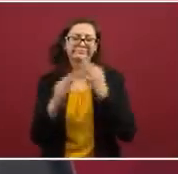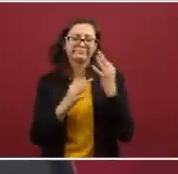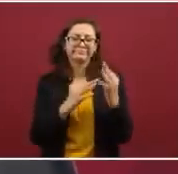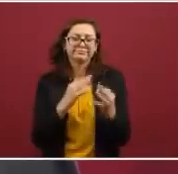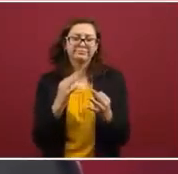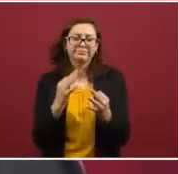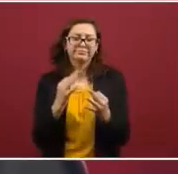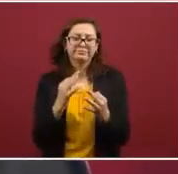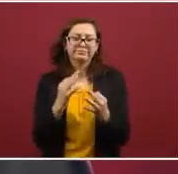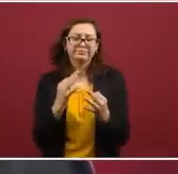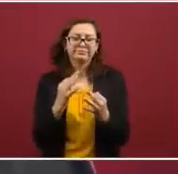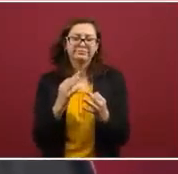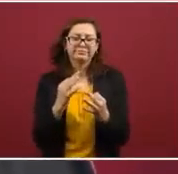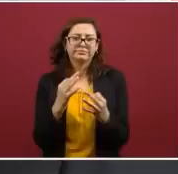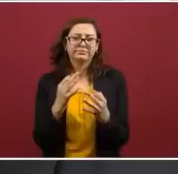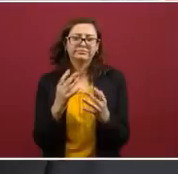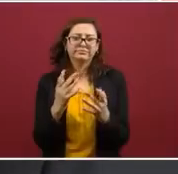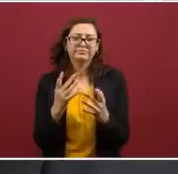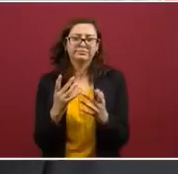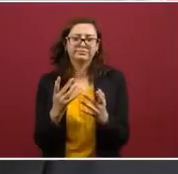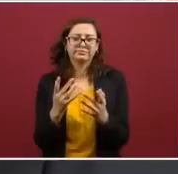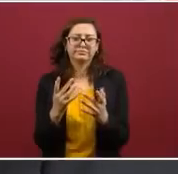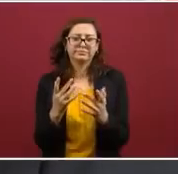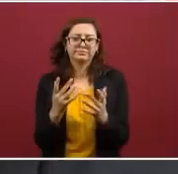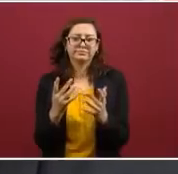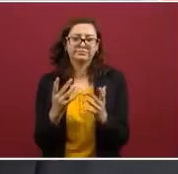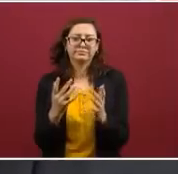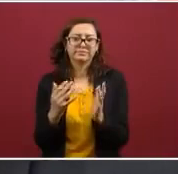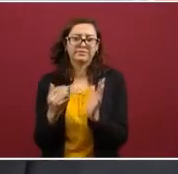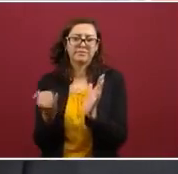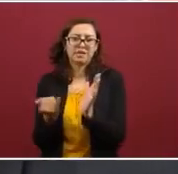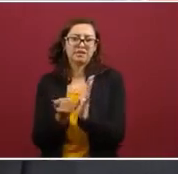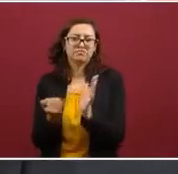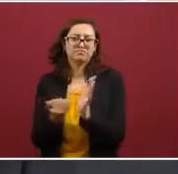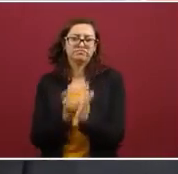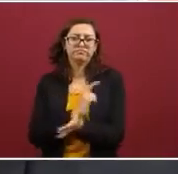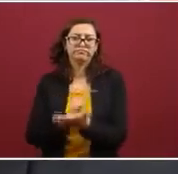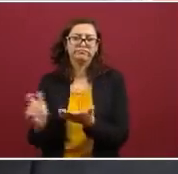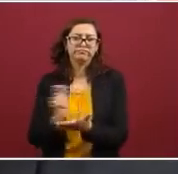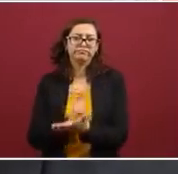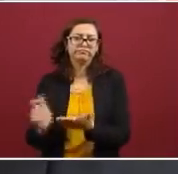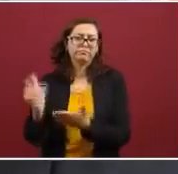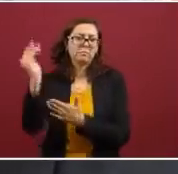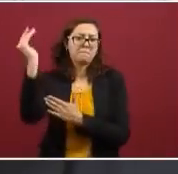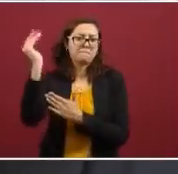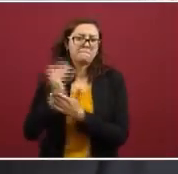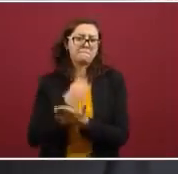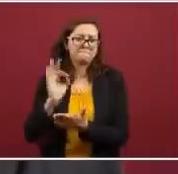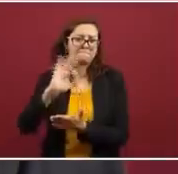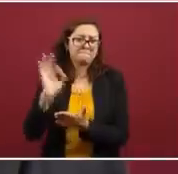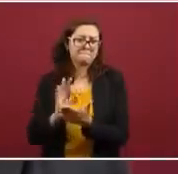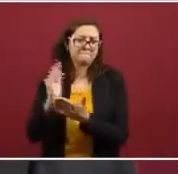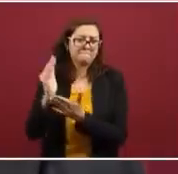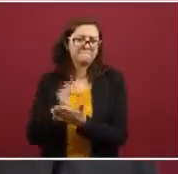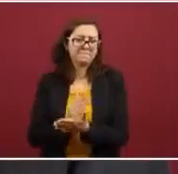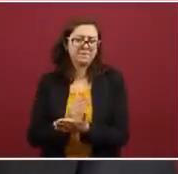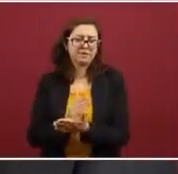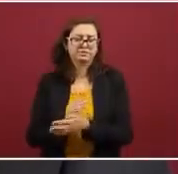se reduce la tasa de interés. Quiero